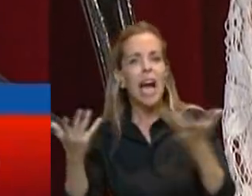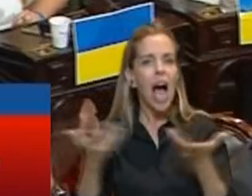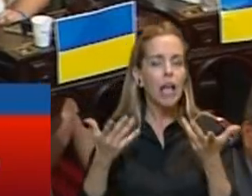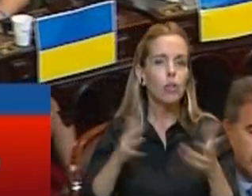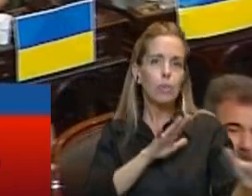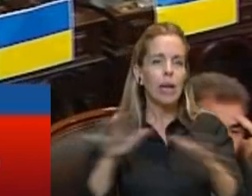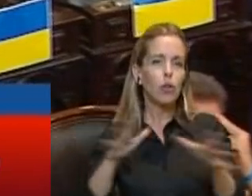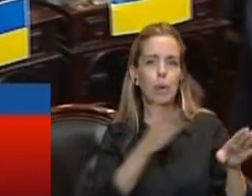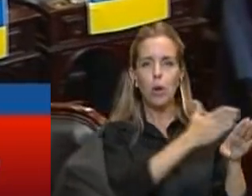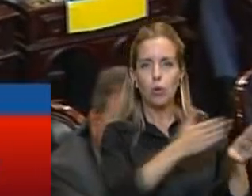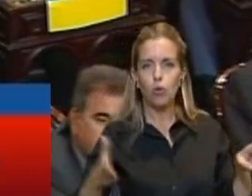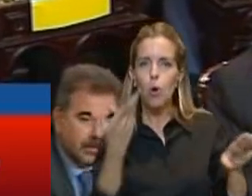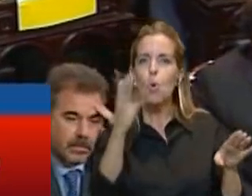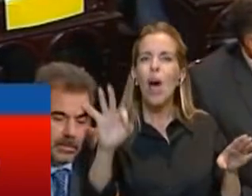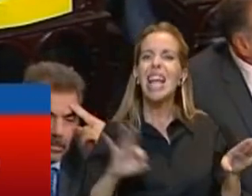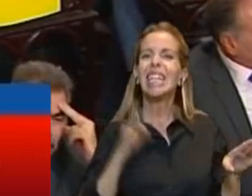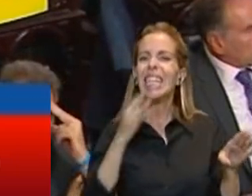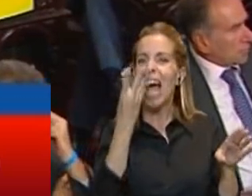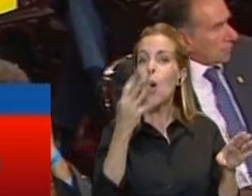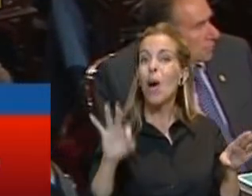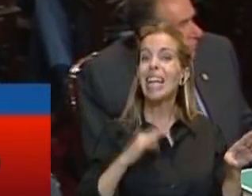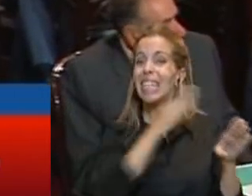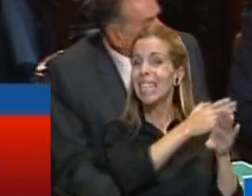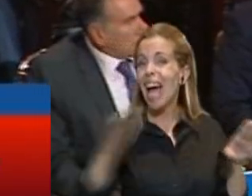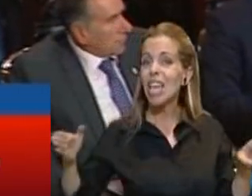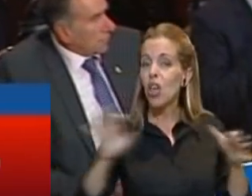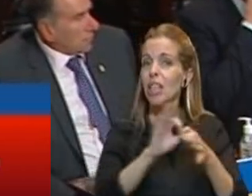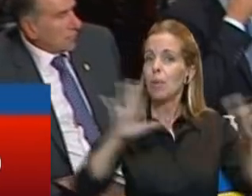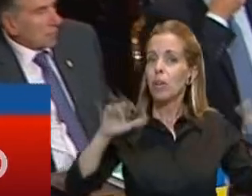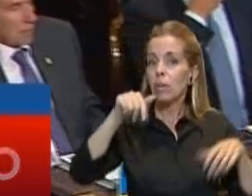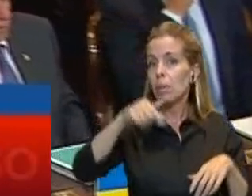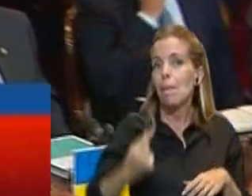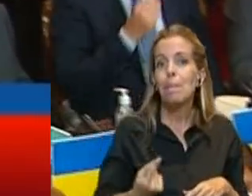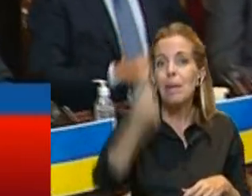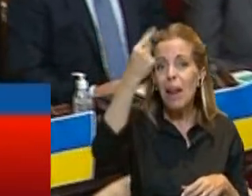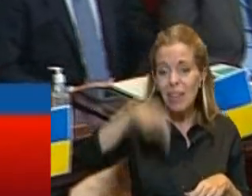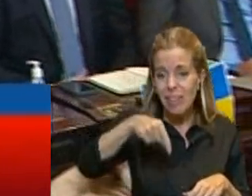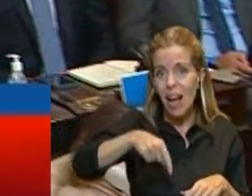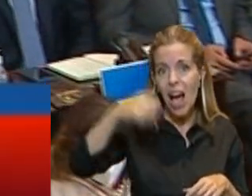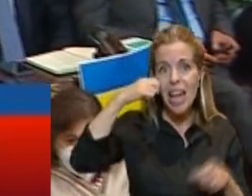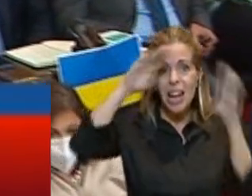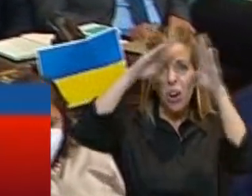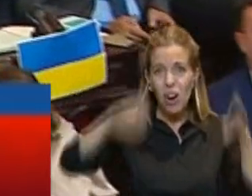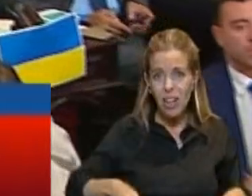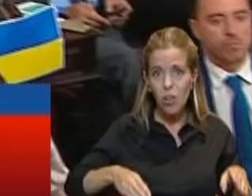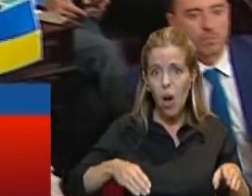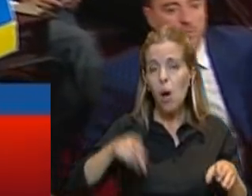casi 40 años de democracia, es la primera vez que se rechaza un presupuesto en este recinto.